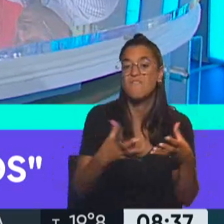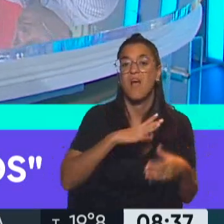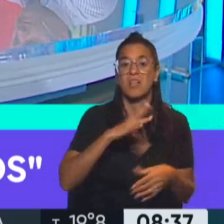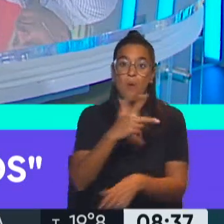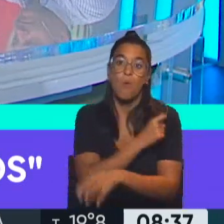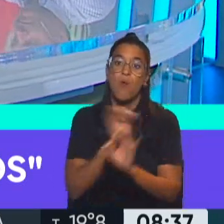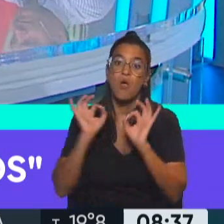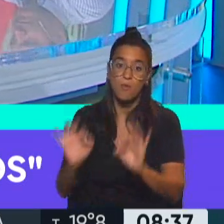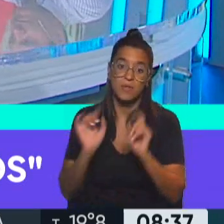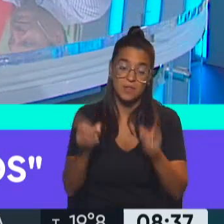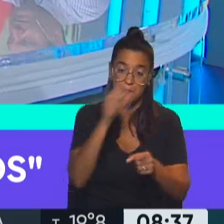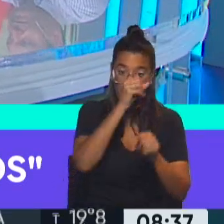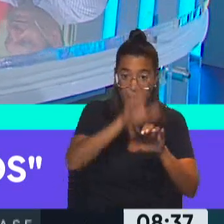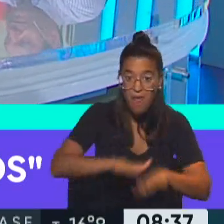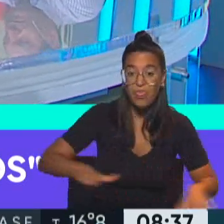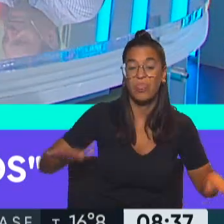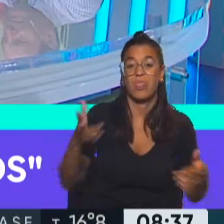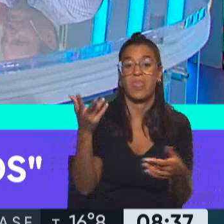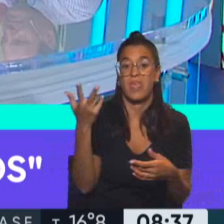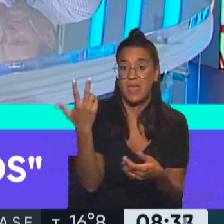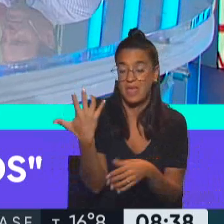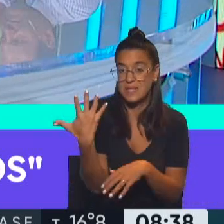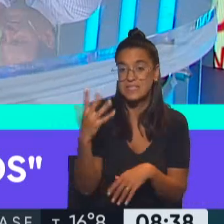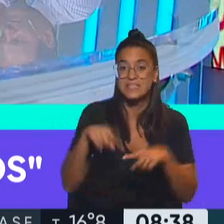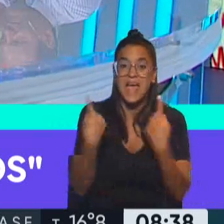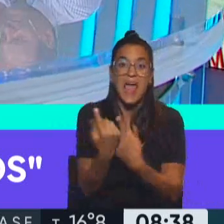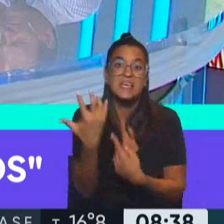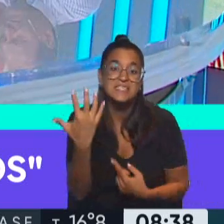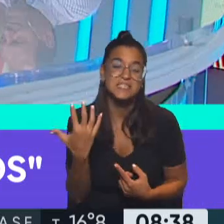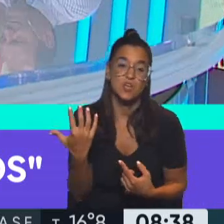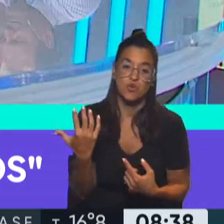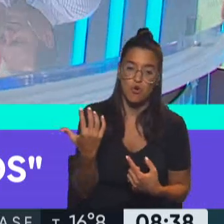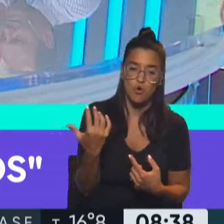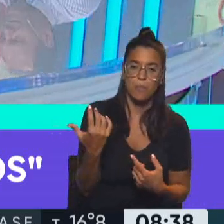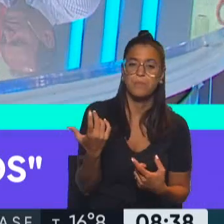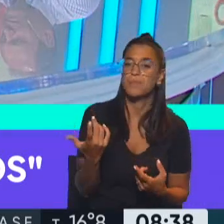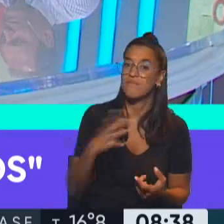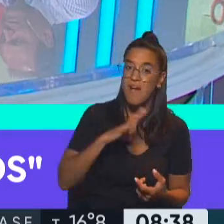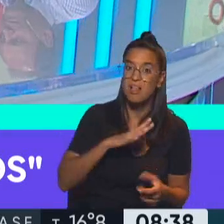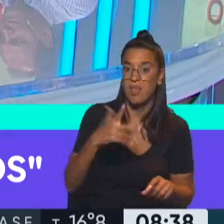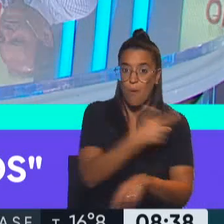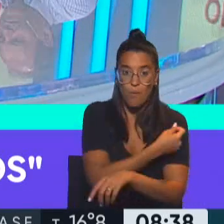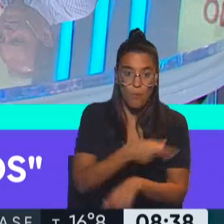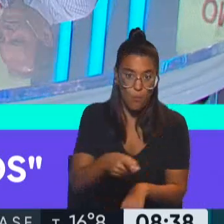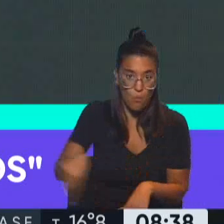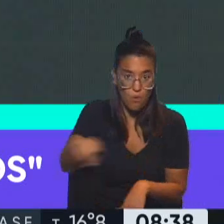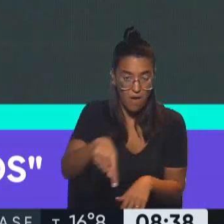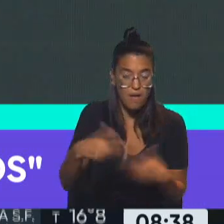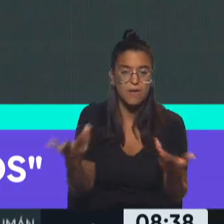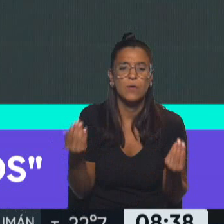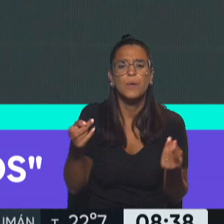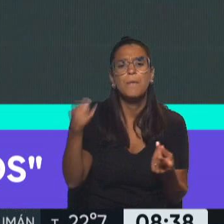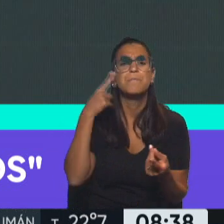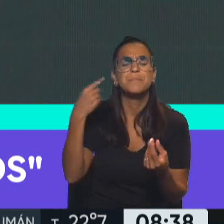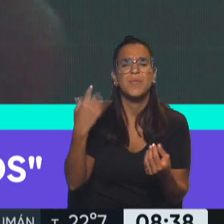esquemas, y también están los jardines de infantes, el preescolar, ¿no?, que son los que tal vez los que no han sido vacunados. ¿Cómo considera usted